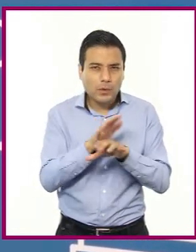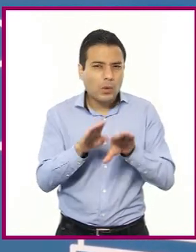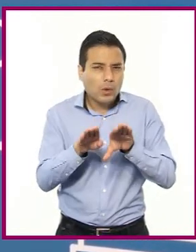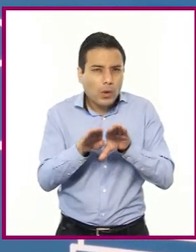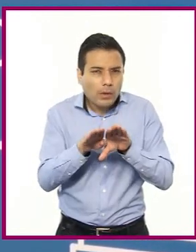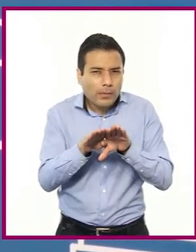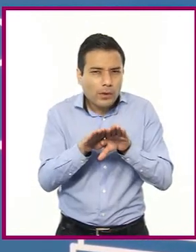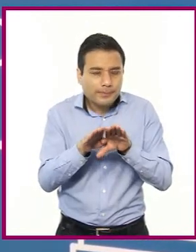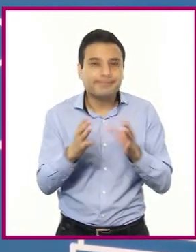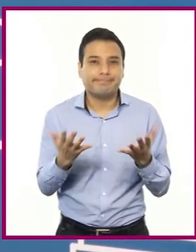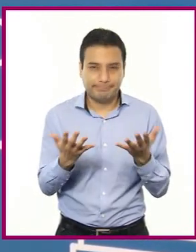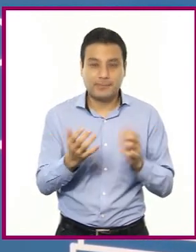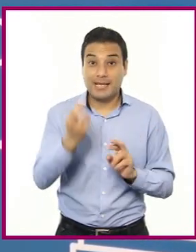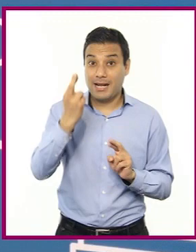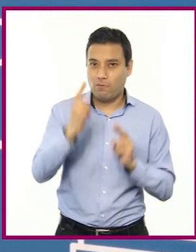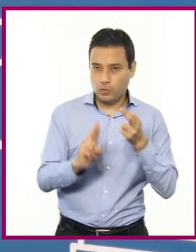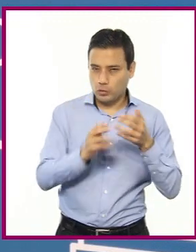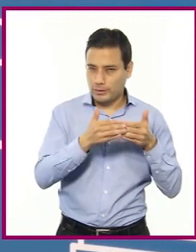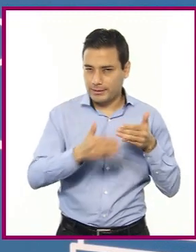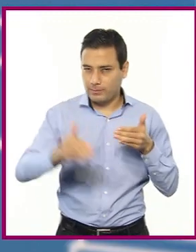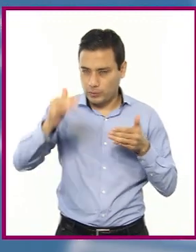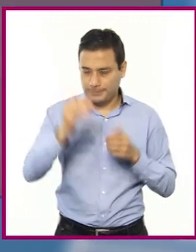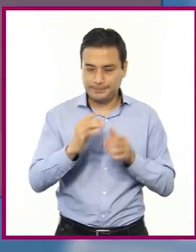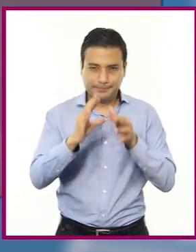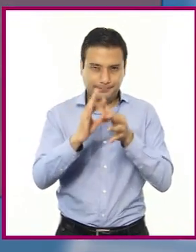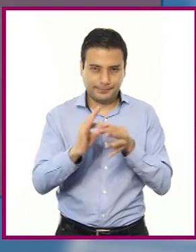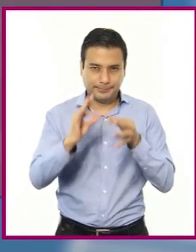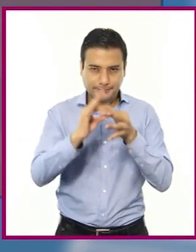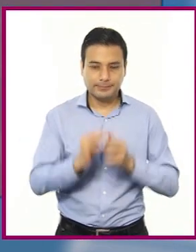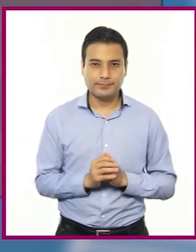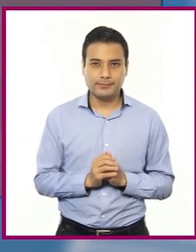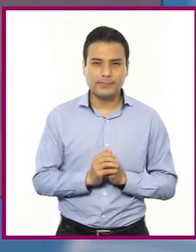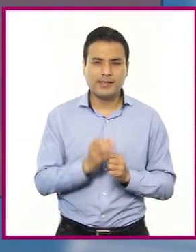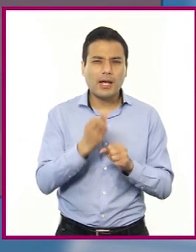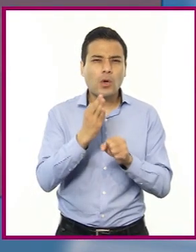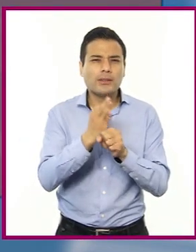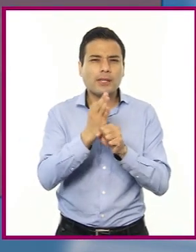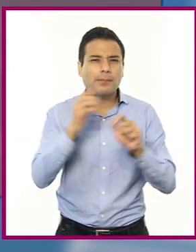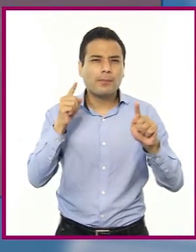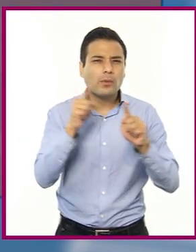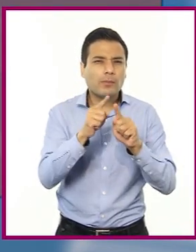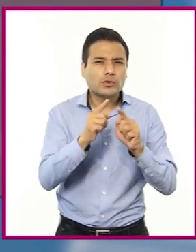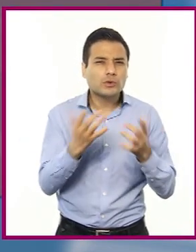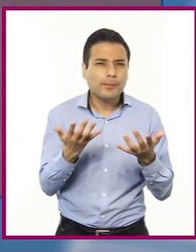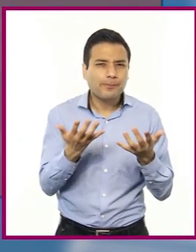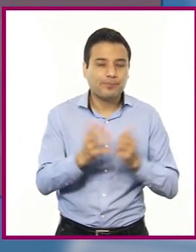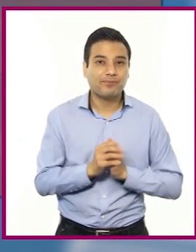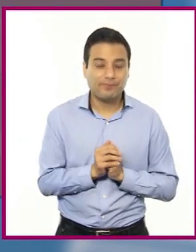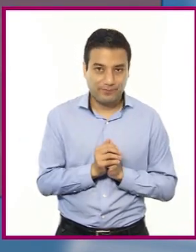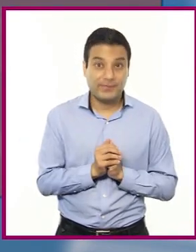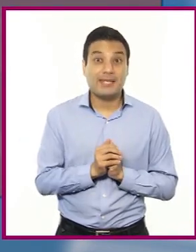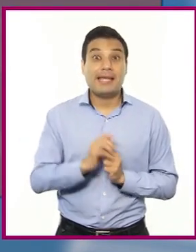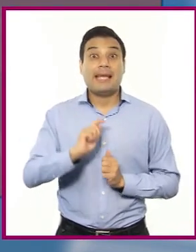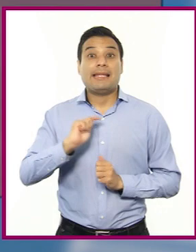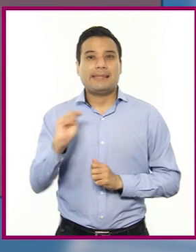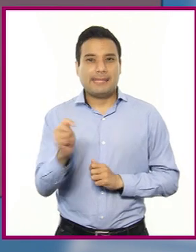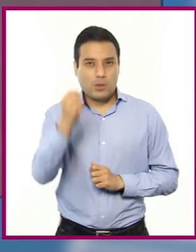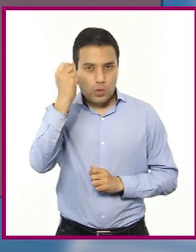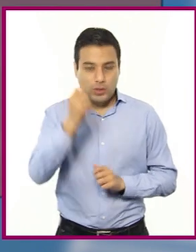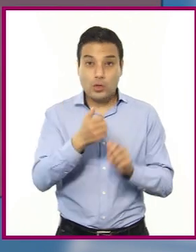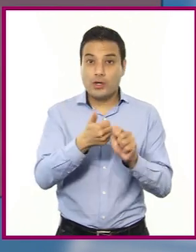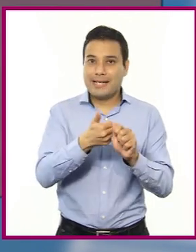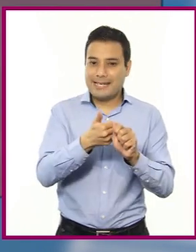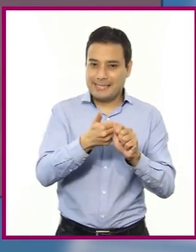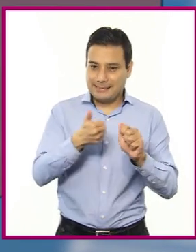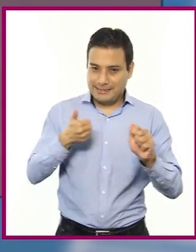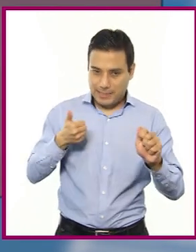postrevolucionario. El propósito de esta sesión es explicar el rezago tecnológico, los contrastes regionales